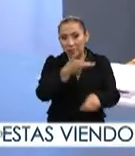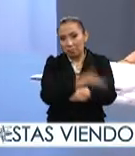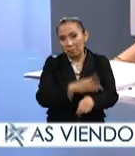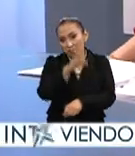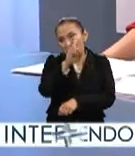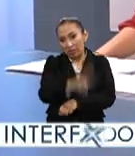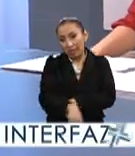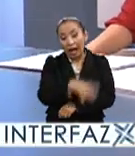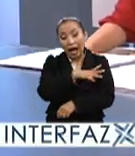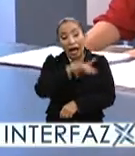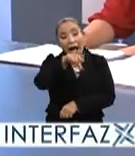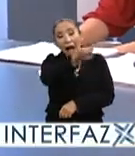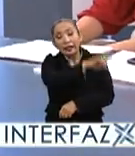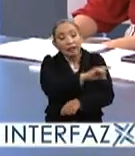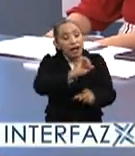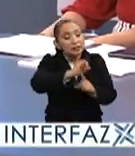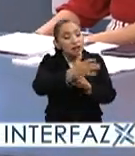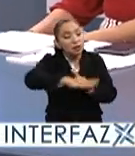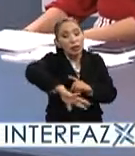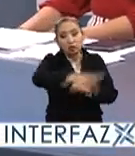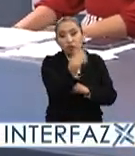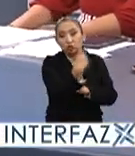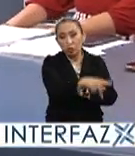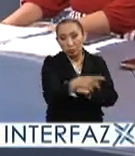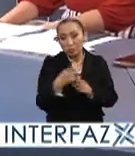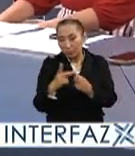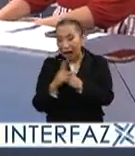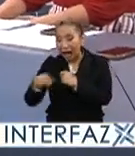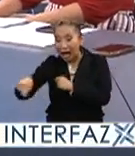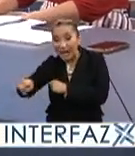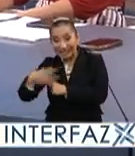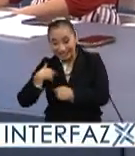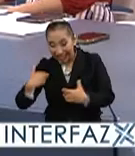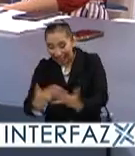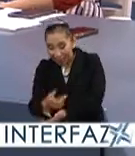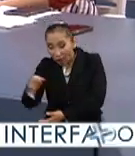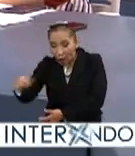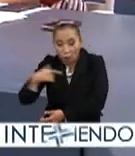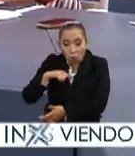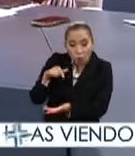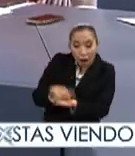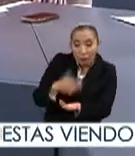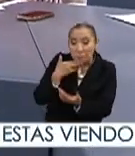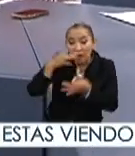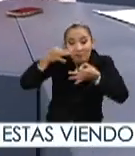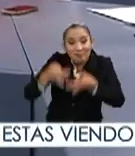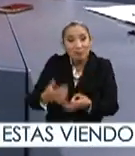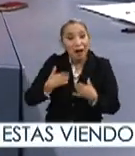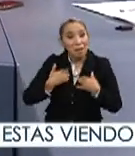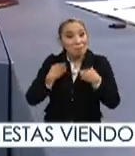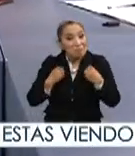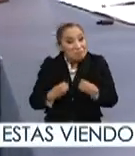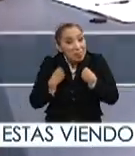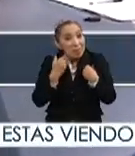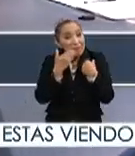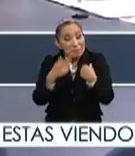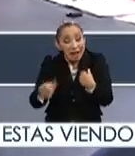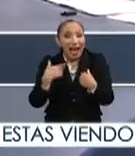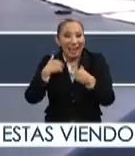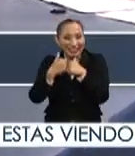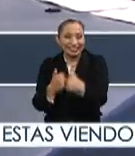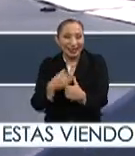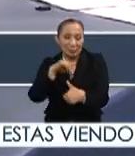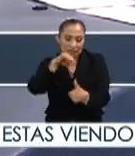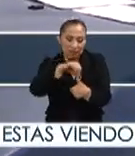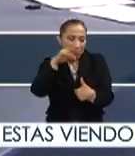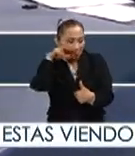duda, que haya condiciones en su país de origen que les permita un desarrollo humano. En